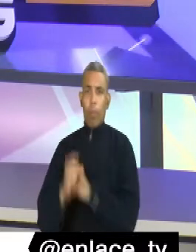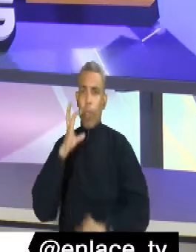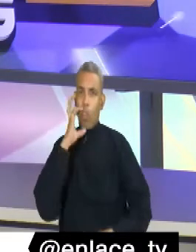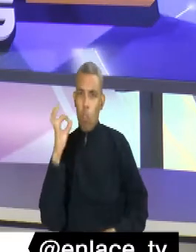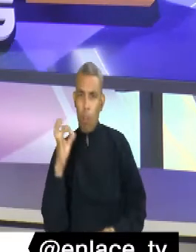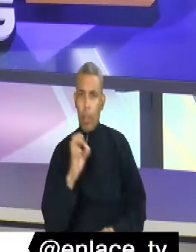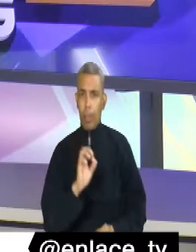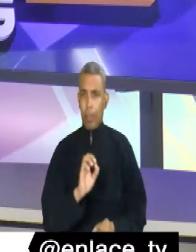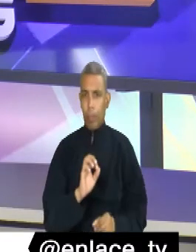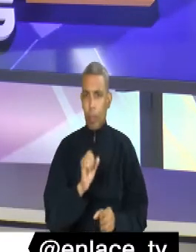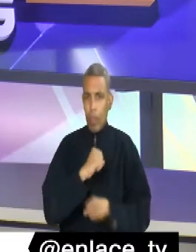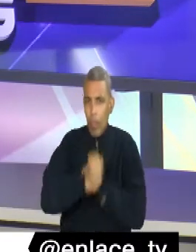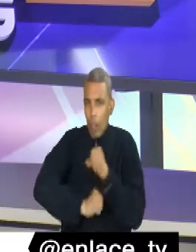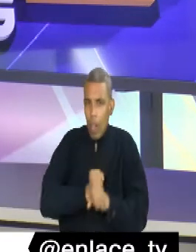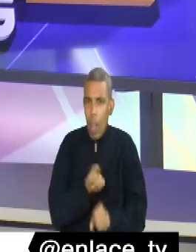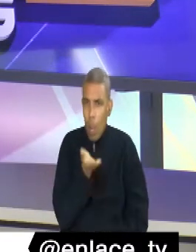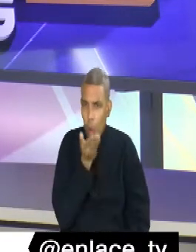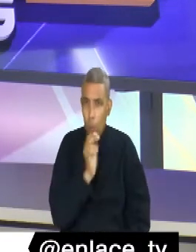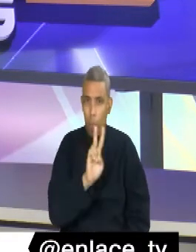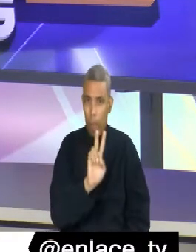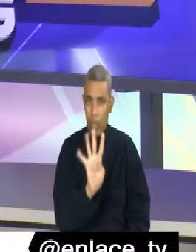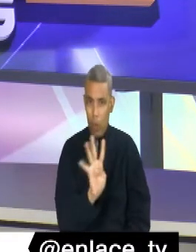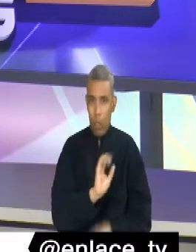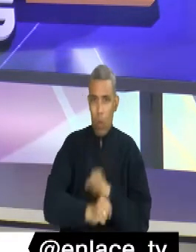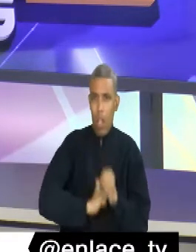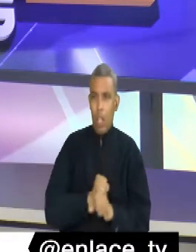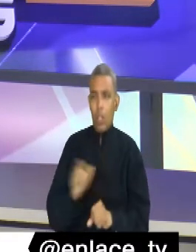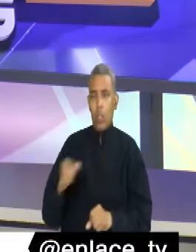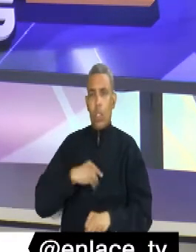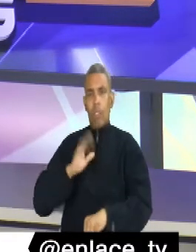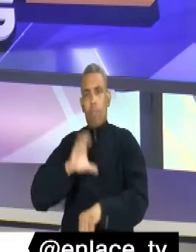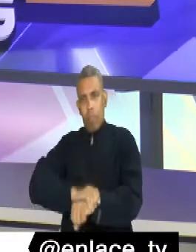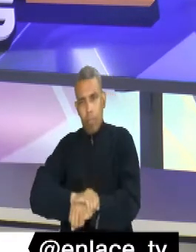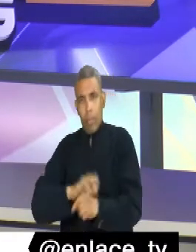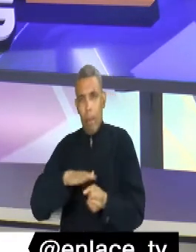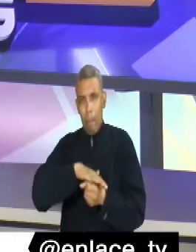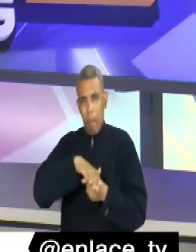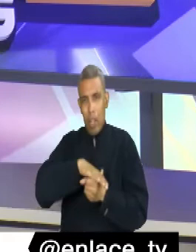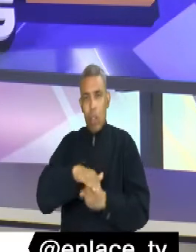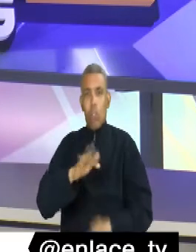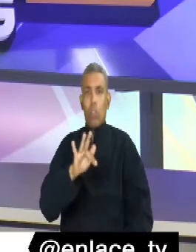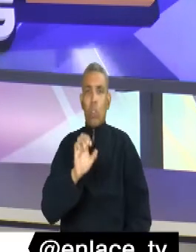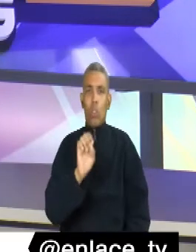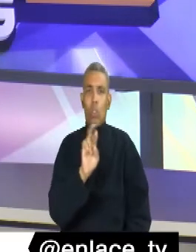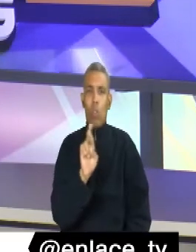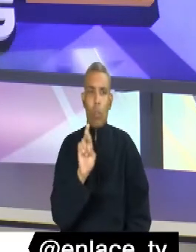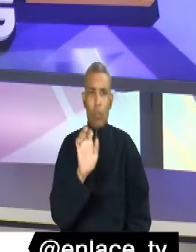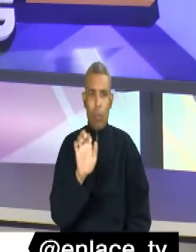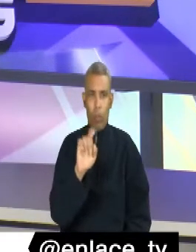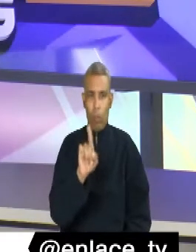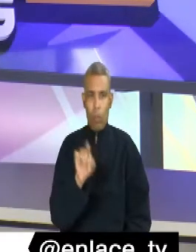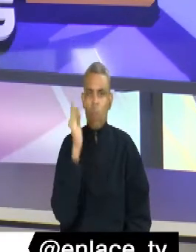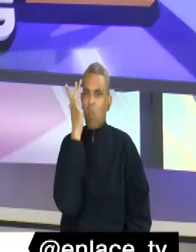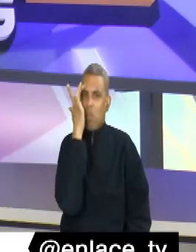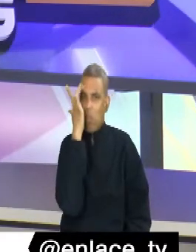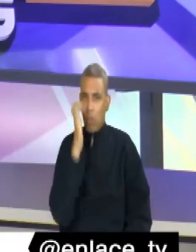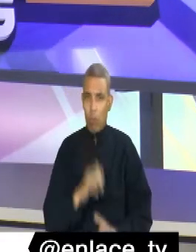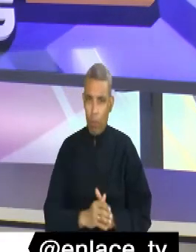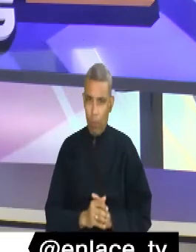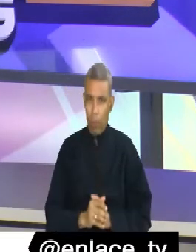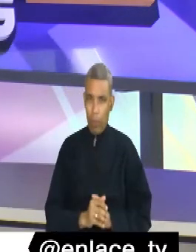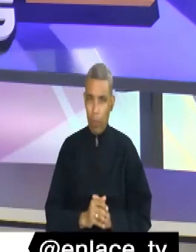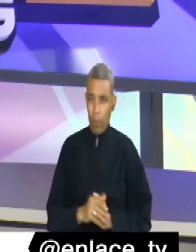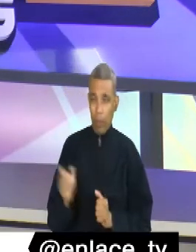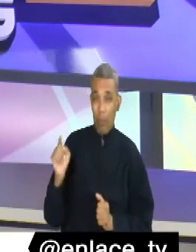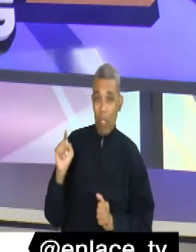capturado por el CTI de la Fiscalía General de la Nación en el barrio Las Torres, comuna 5 de la ciudad, por golpear brutalmente a